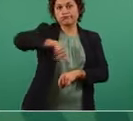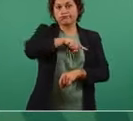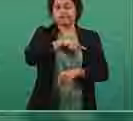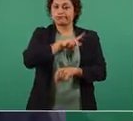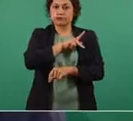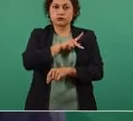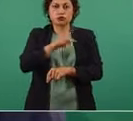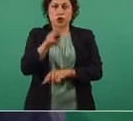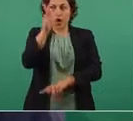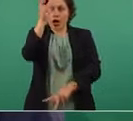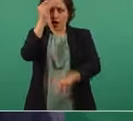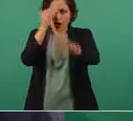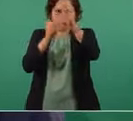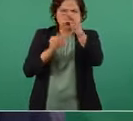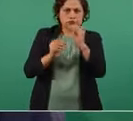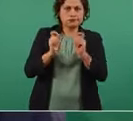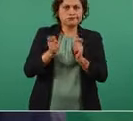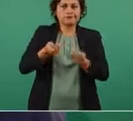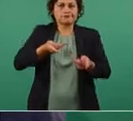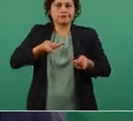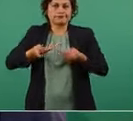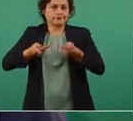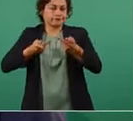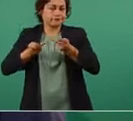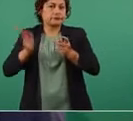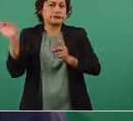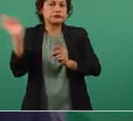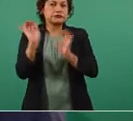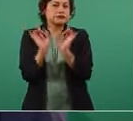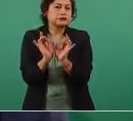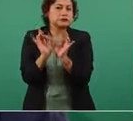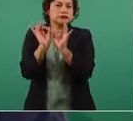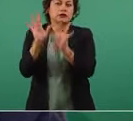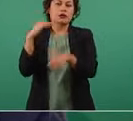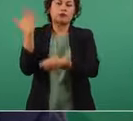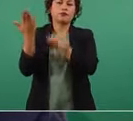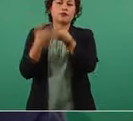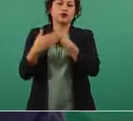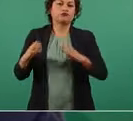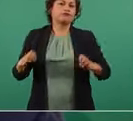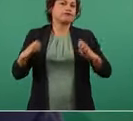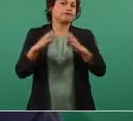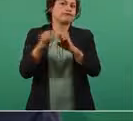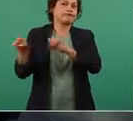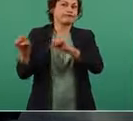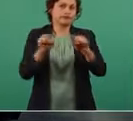hacer en caso de que se presente una emergencia, aunque